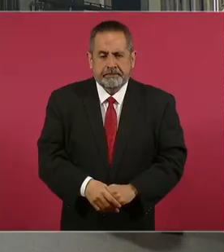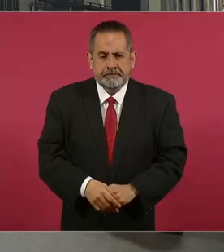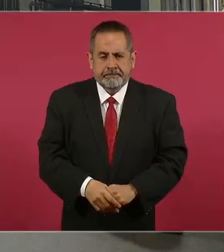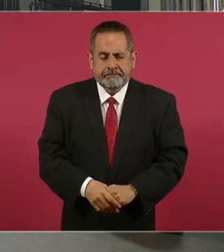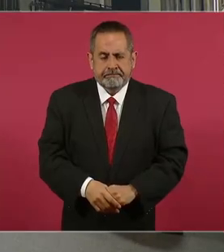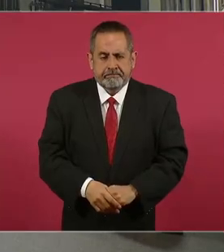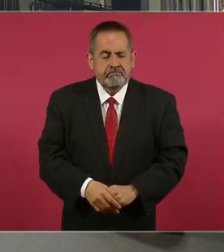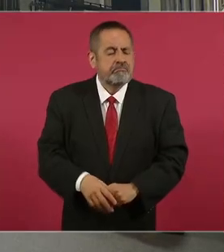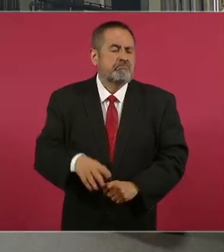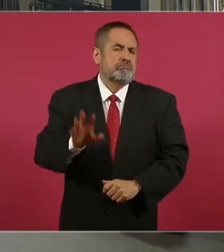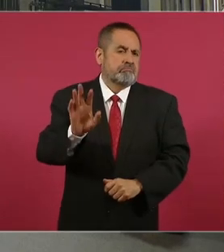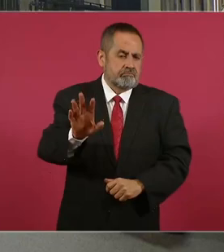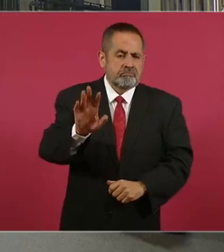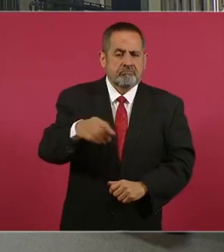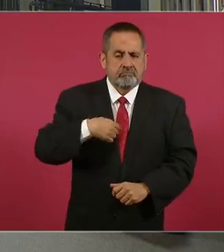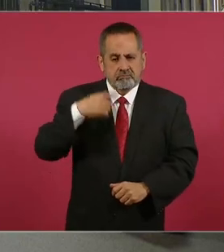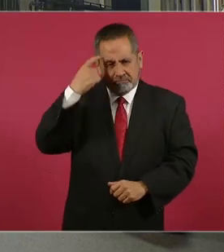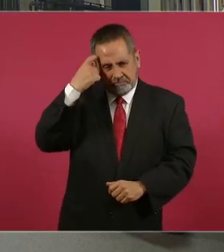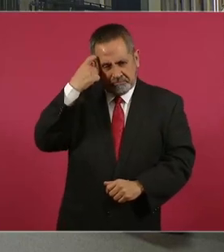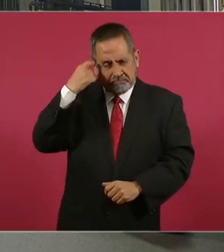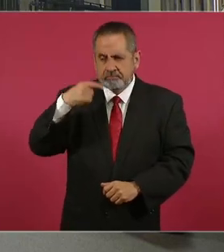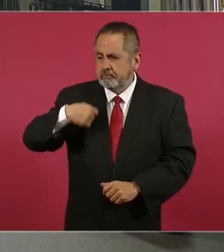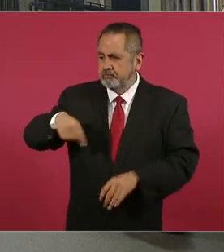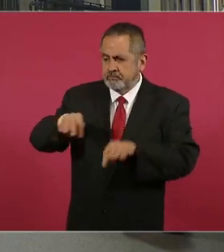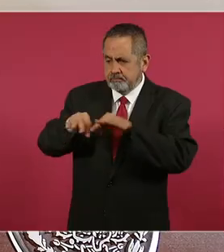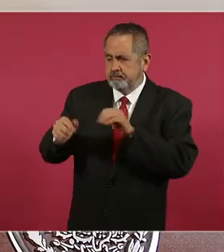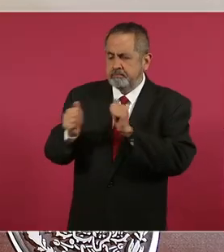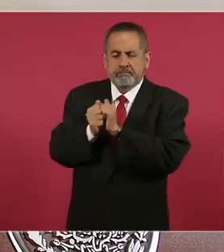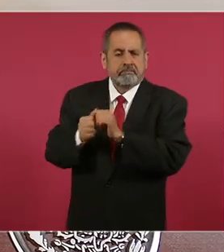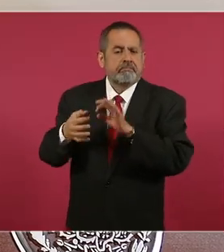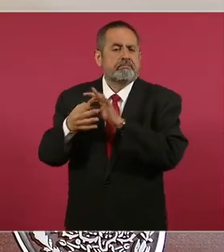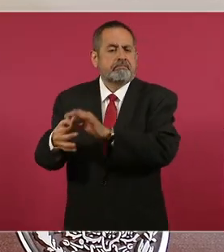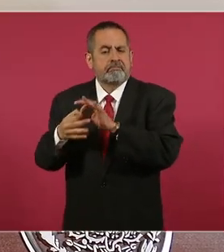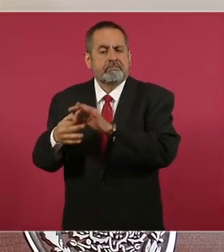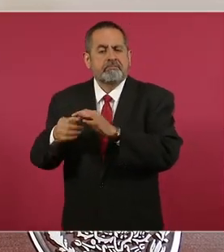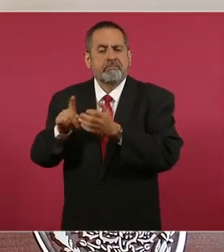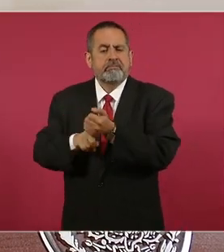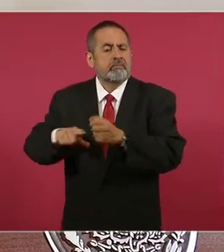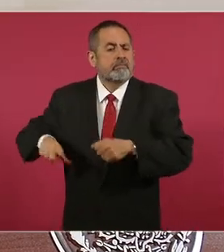se actuó, estamos trabajando de manera coordinada con el gobierno